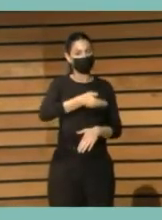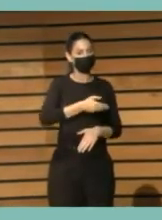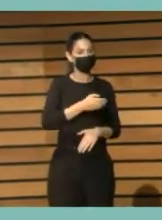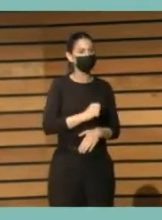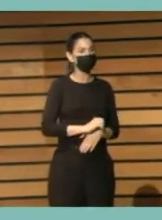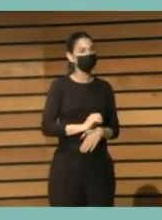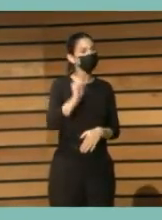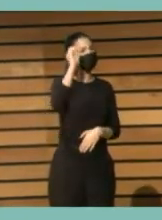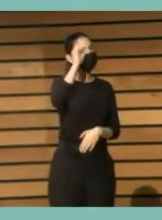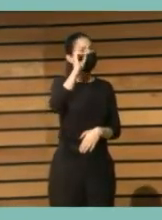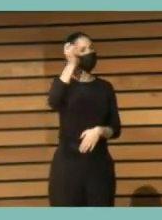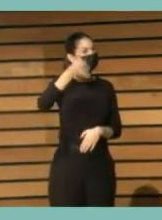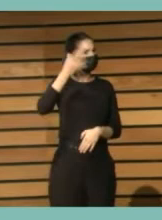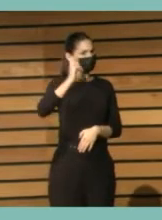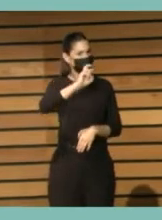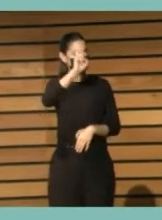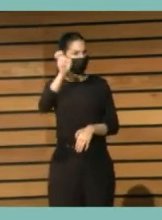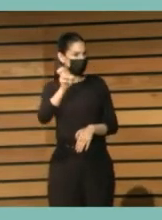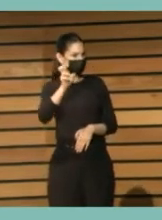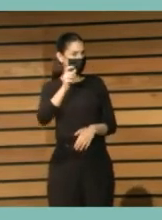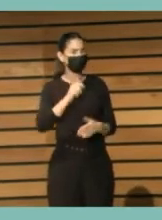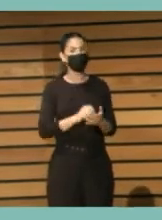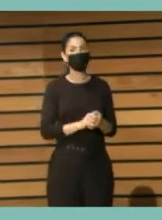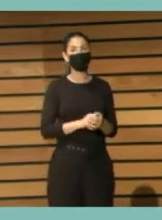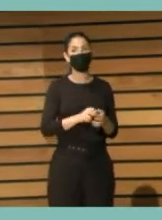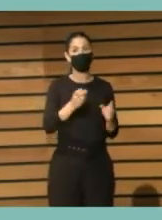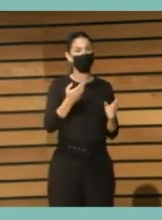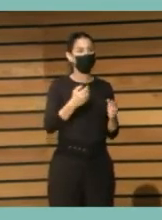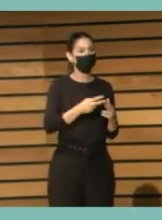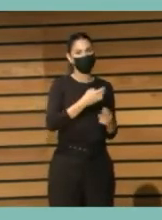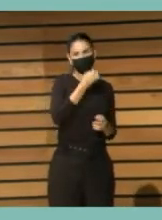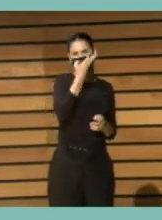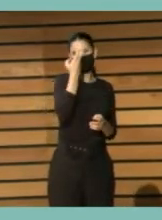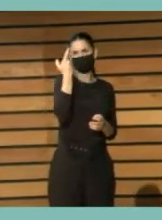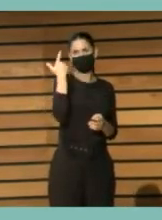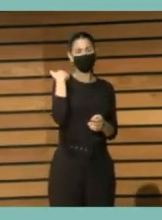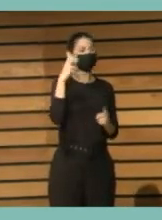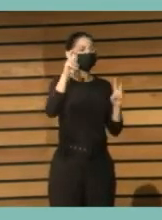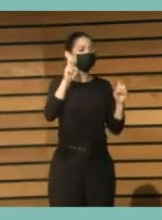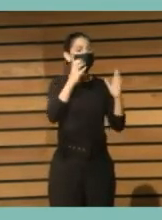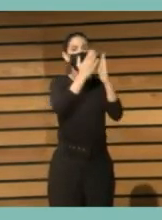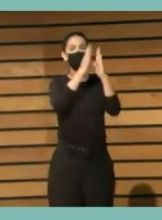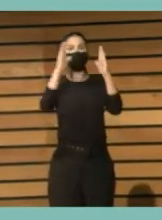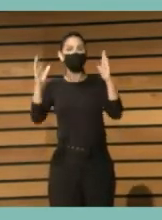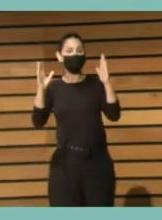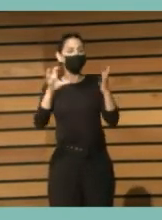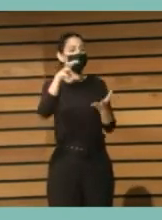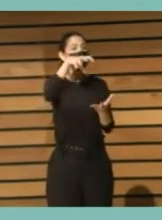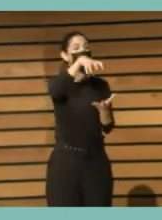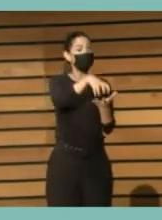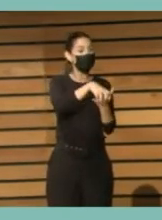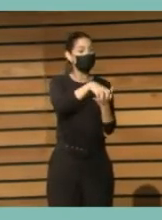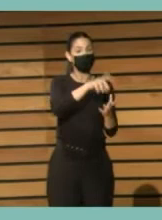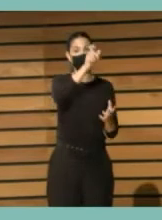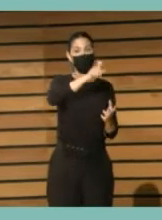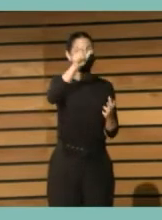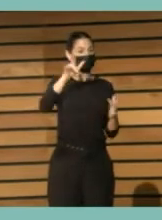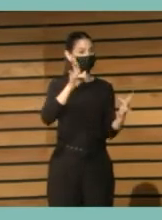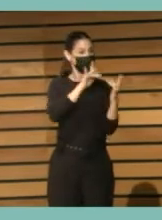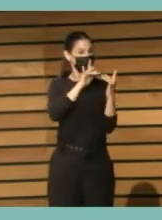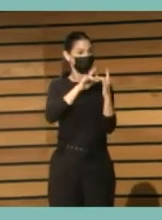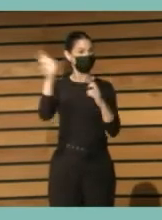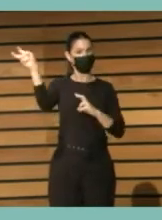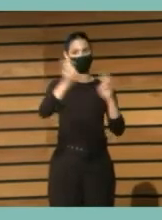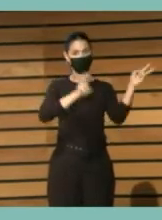está en boca de todos desde hace muchos años, que venimos hablando de la biblioteca como lugar de encuentro, que también salió